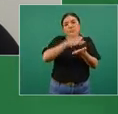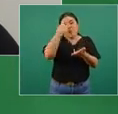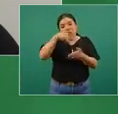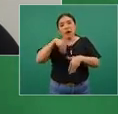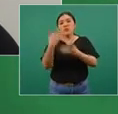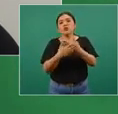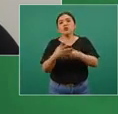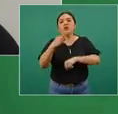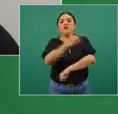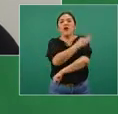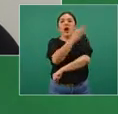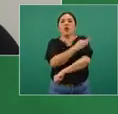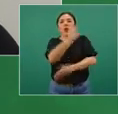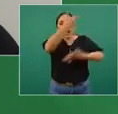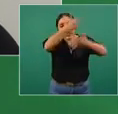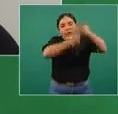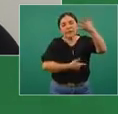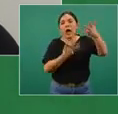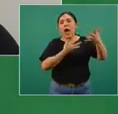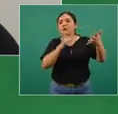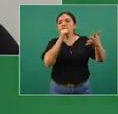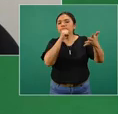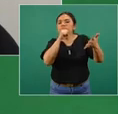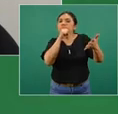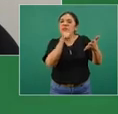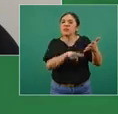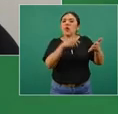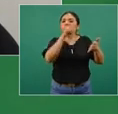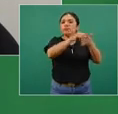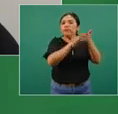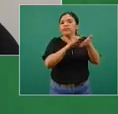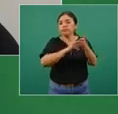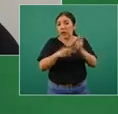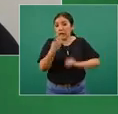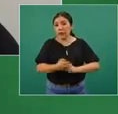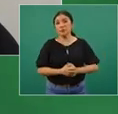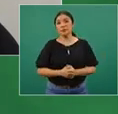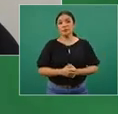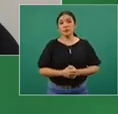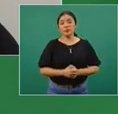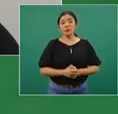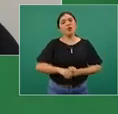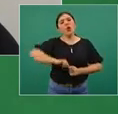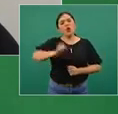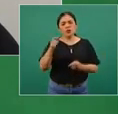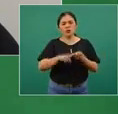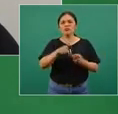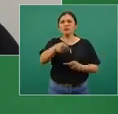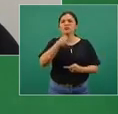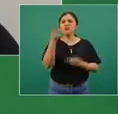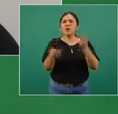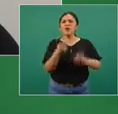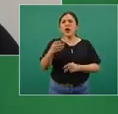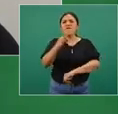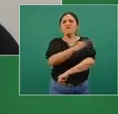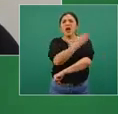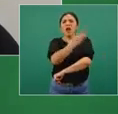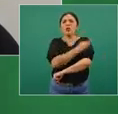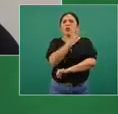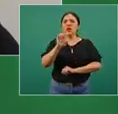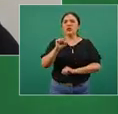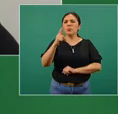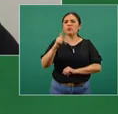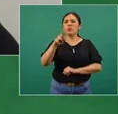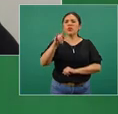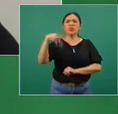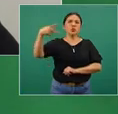en los listados que se están en este momento integrando en el sistema. En el caso de la vacuna Sputnik, en relación